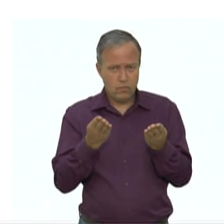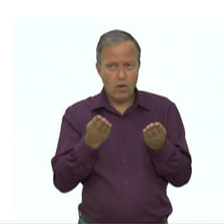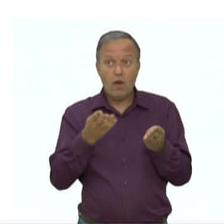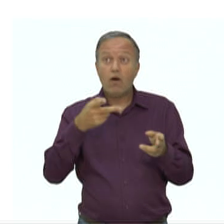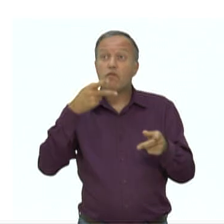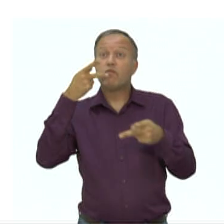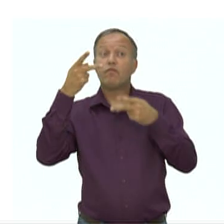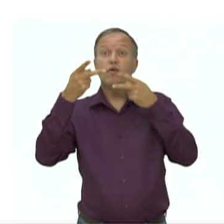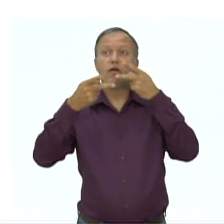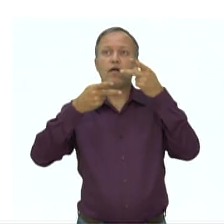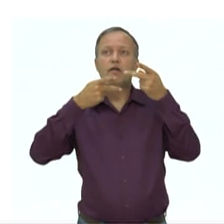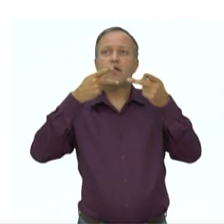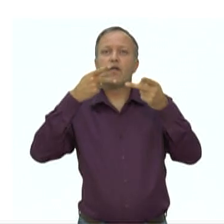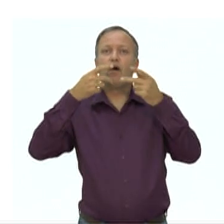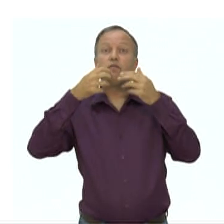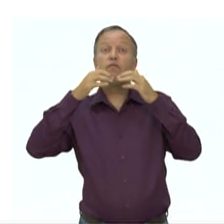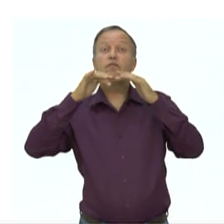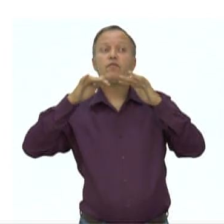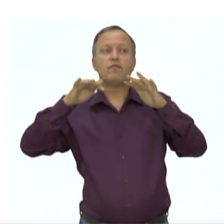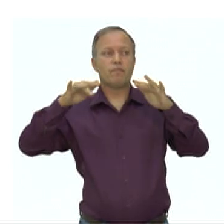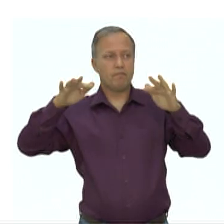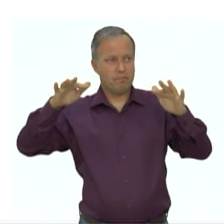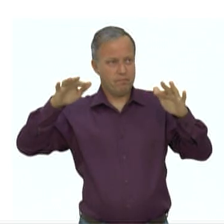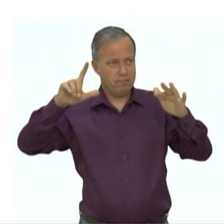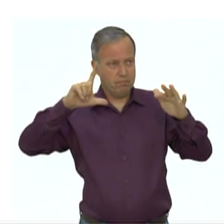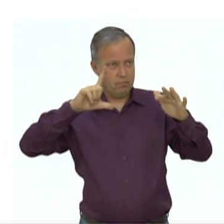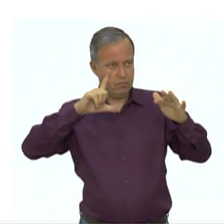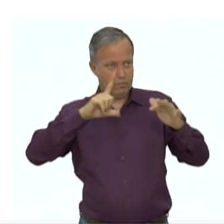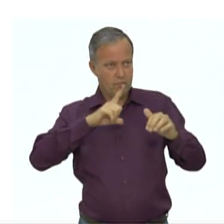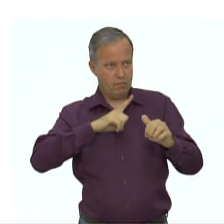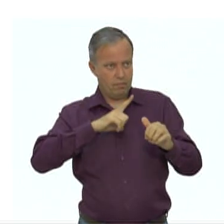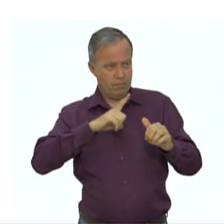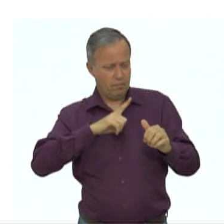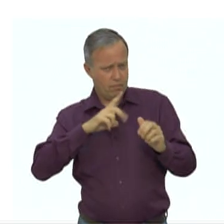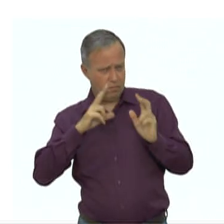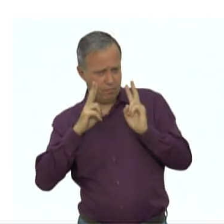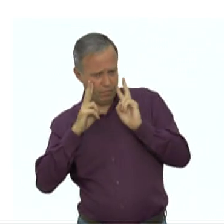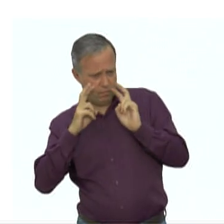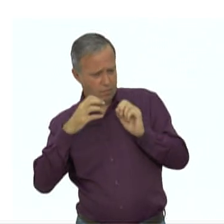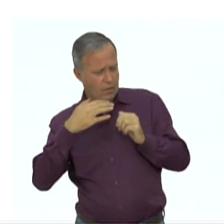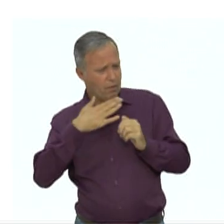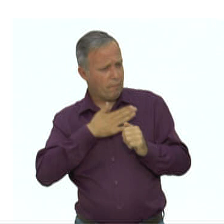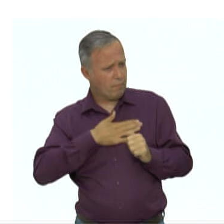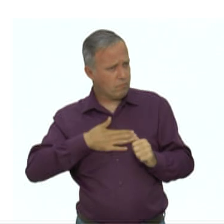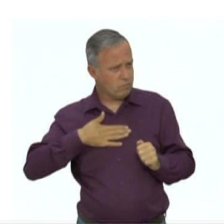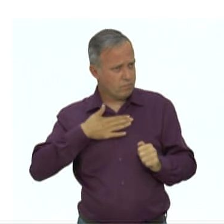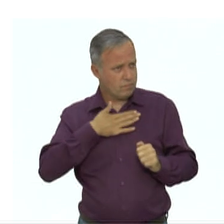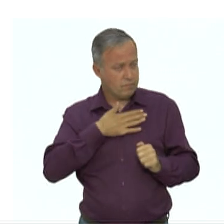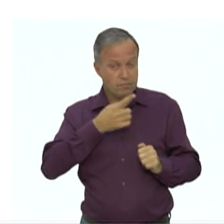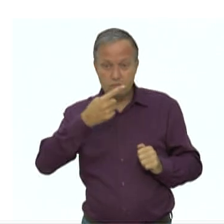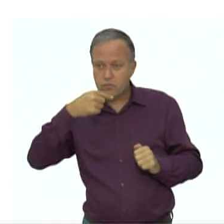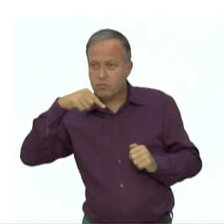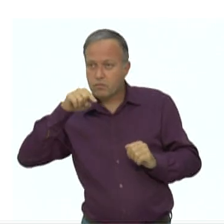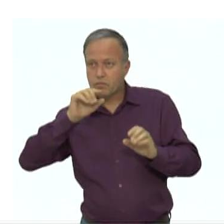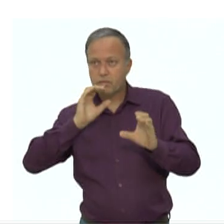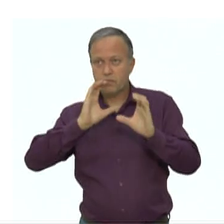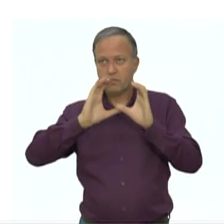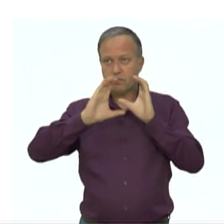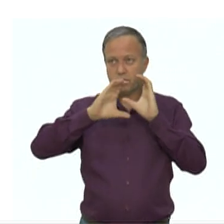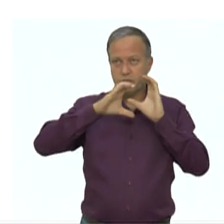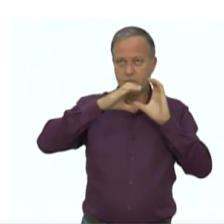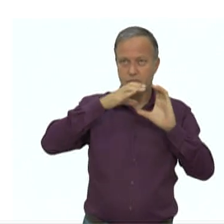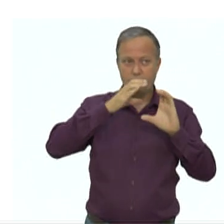Sonoras alabanzas a Dios, pero el gentío prefiere reír y cantar